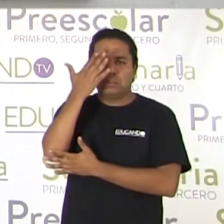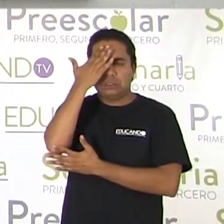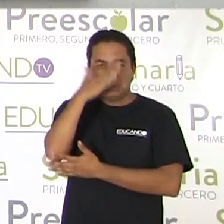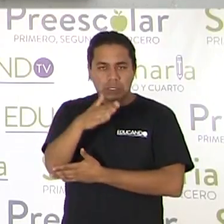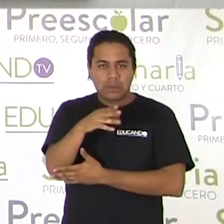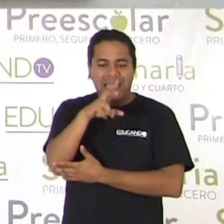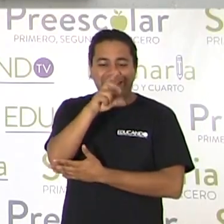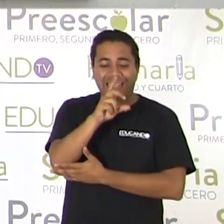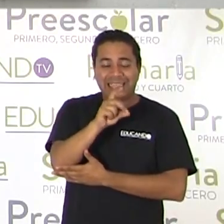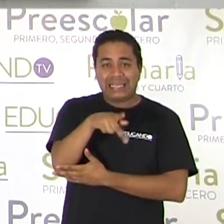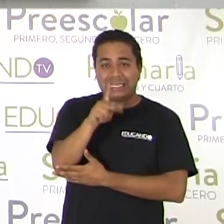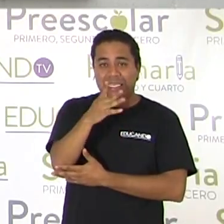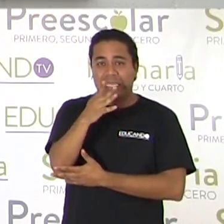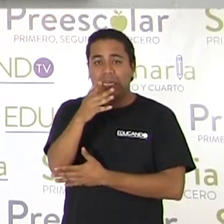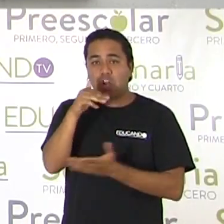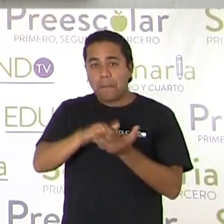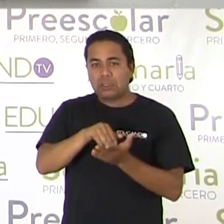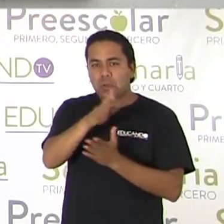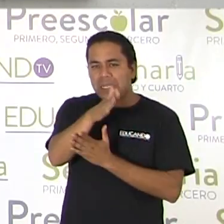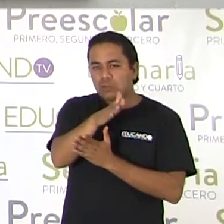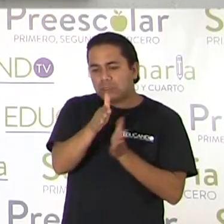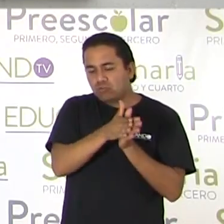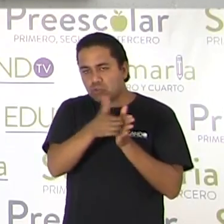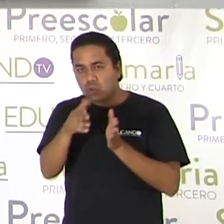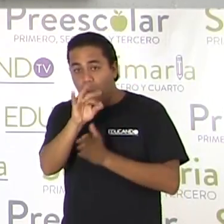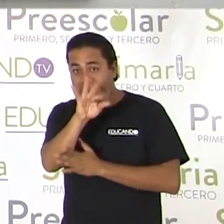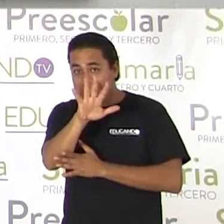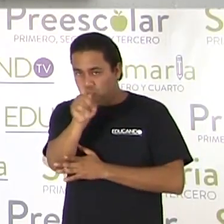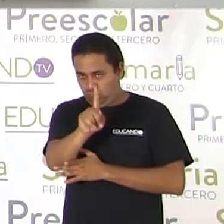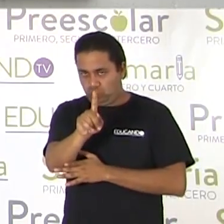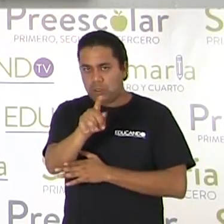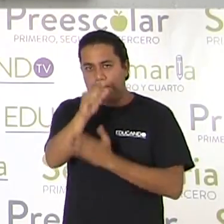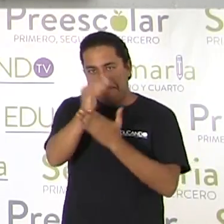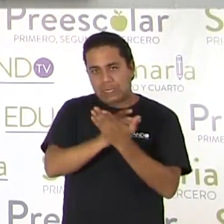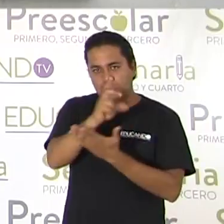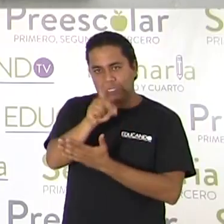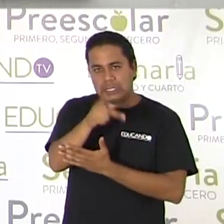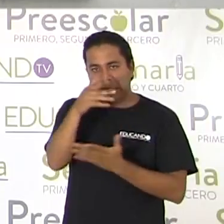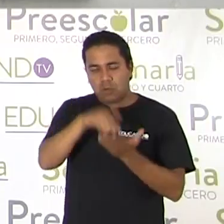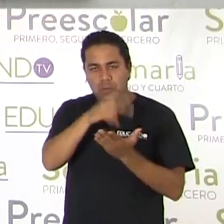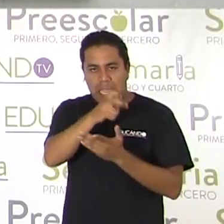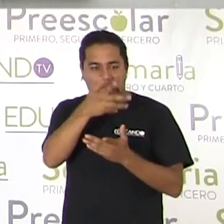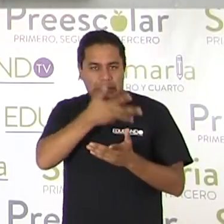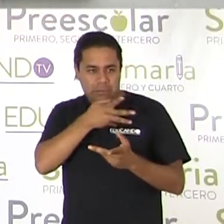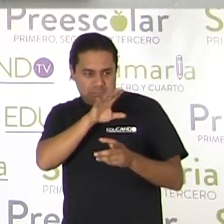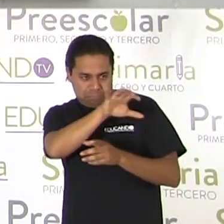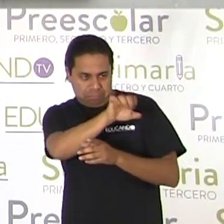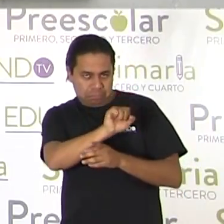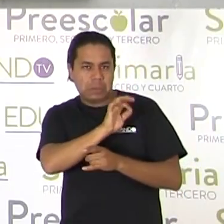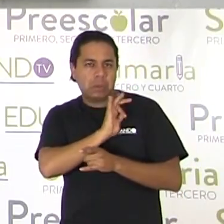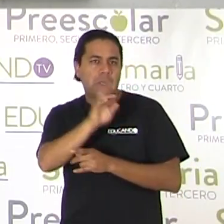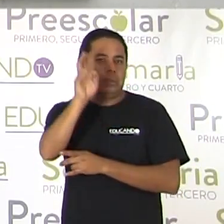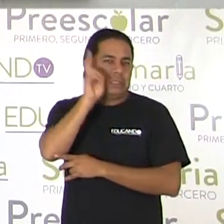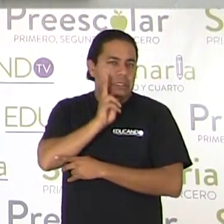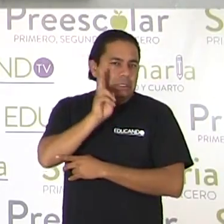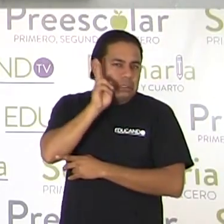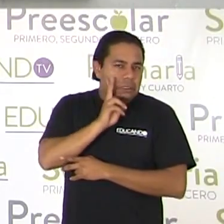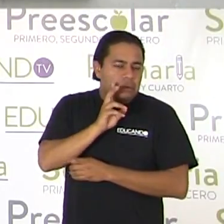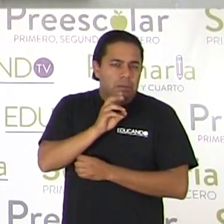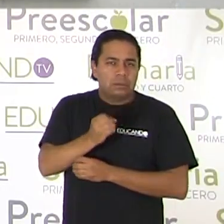en 30 kilómetros aproximadamente, no en 45. Entonces, a partir de este dato ya podemos ir estimando más o menos